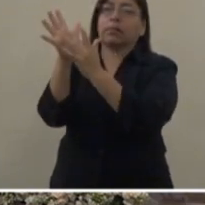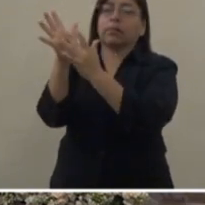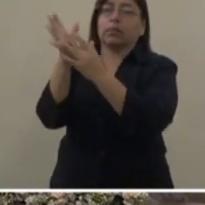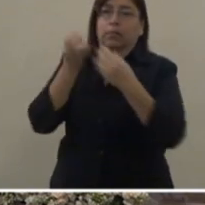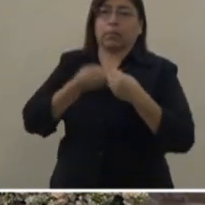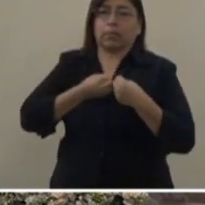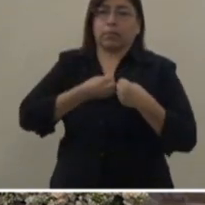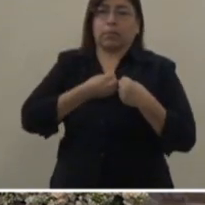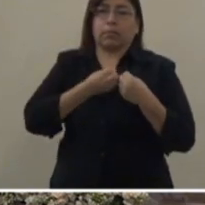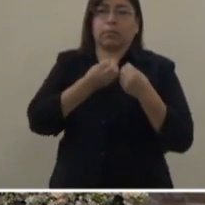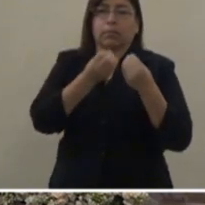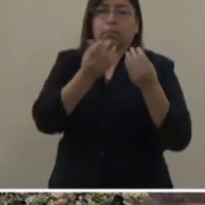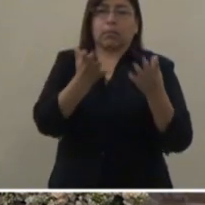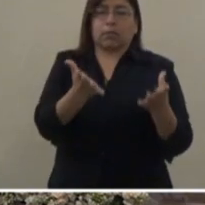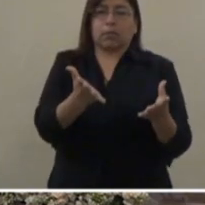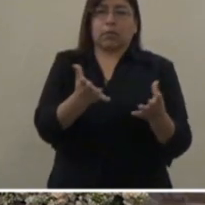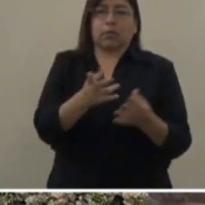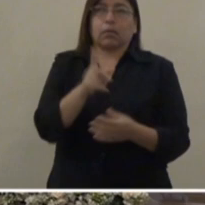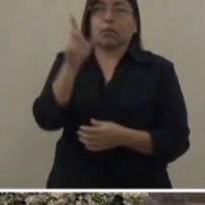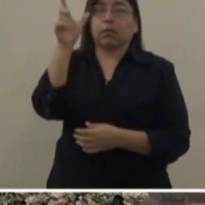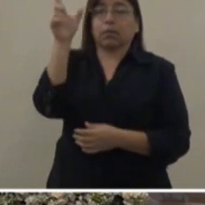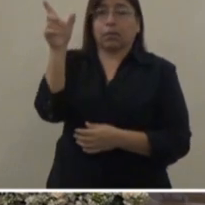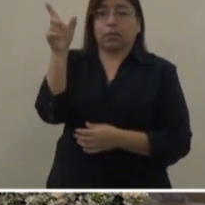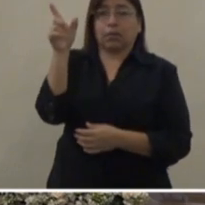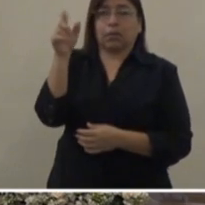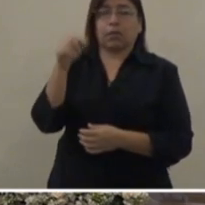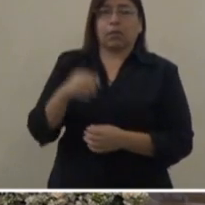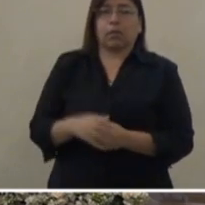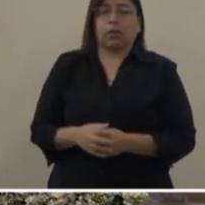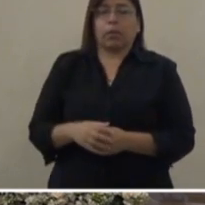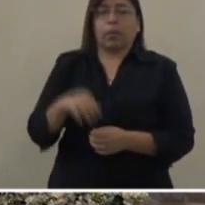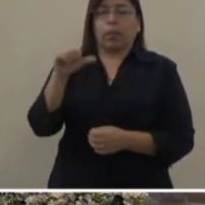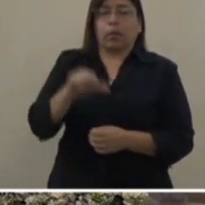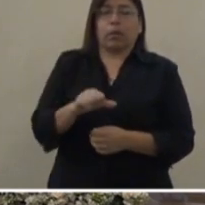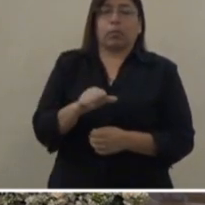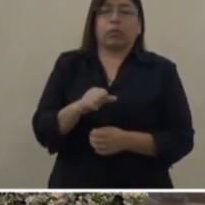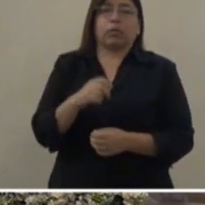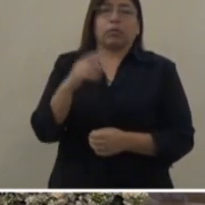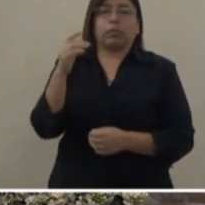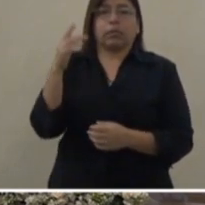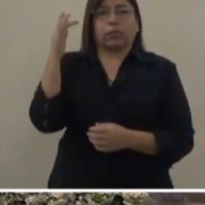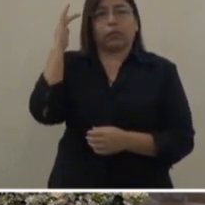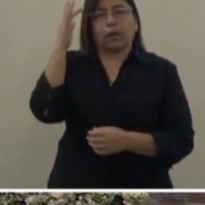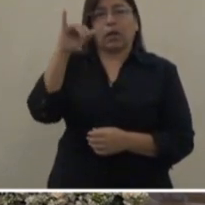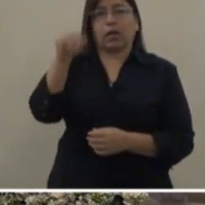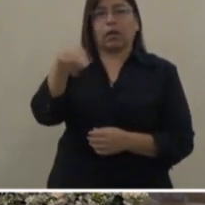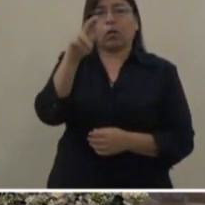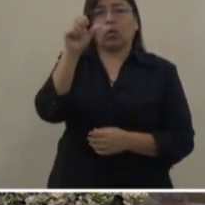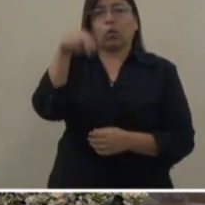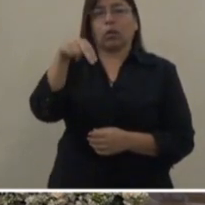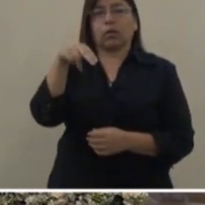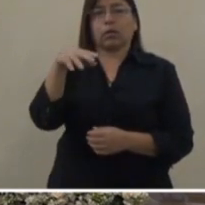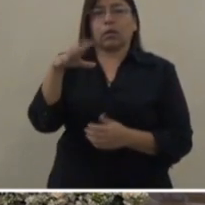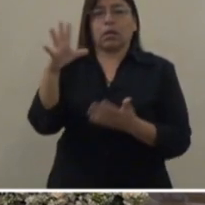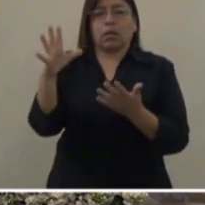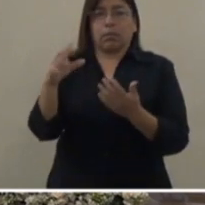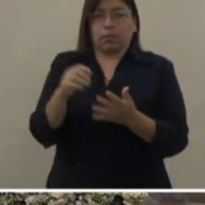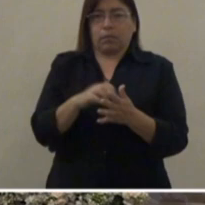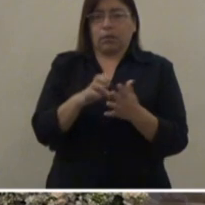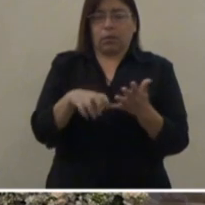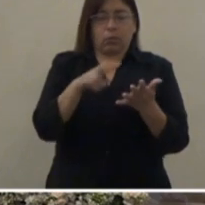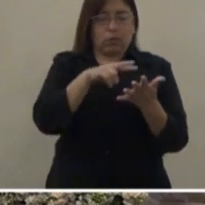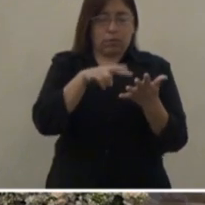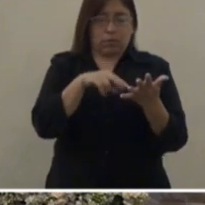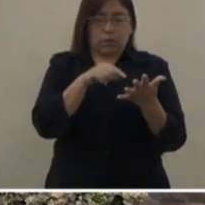misericordioso. Ha dicho hoy el apóstol San Juan, la victoria de nosotros en